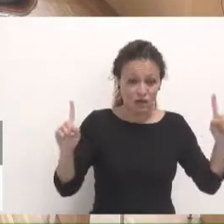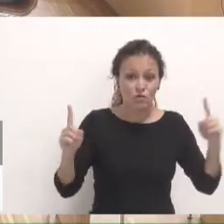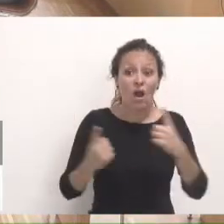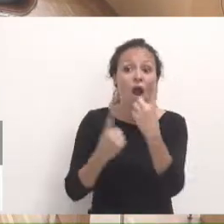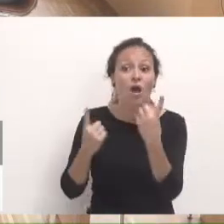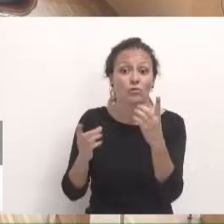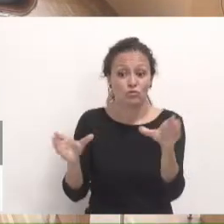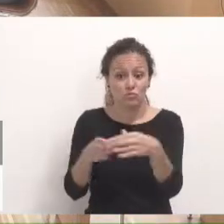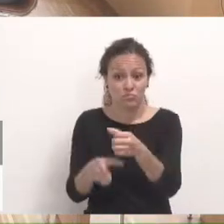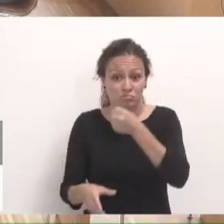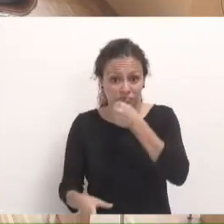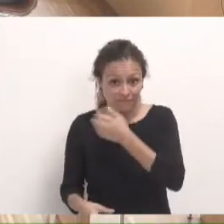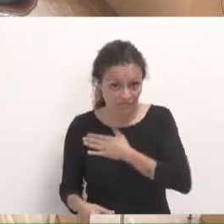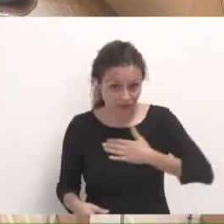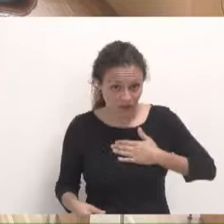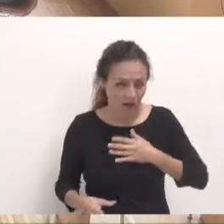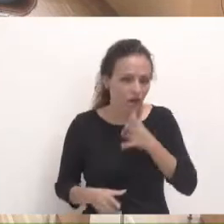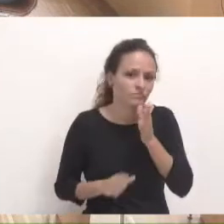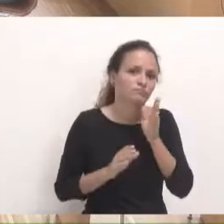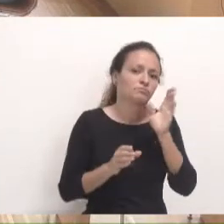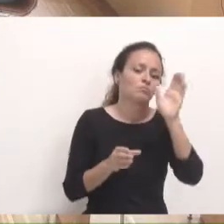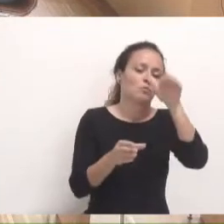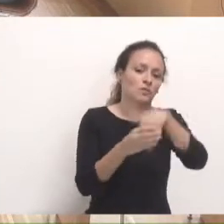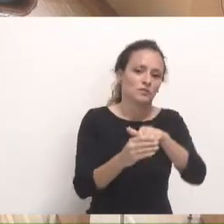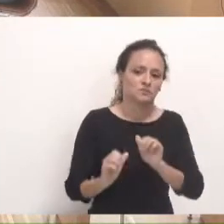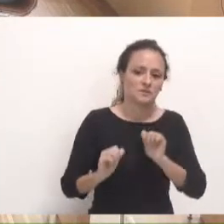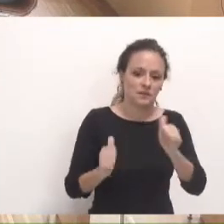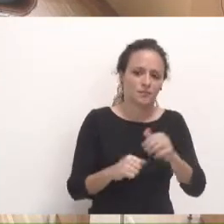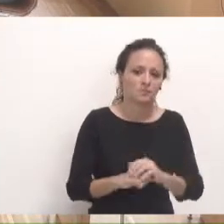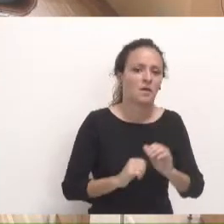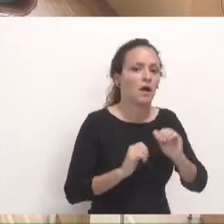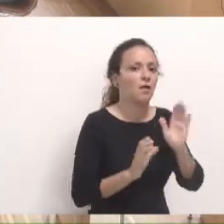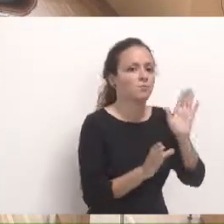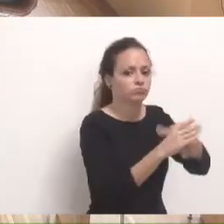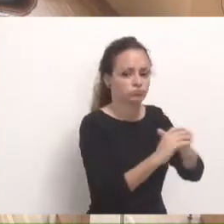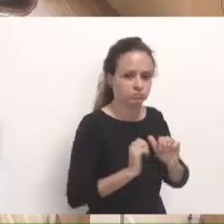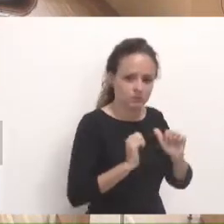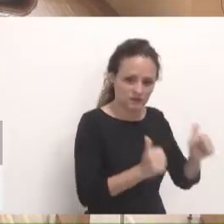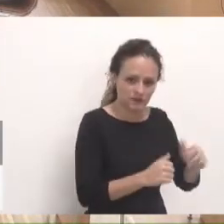grupos? Se somete a votación. Comienza la votación.